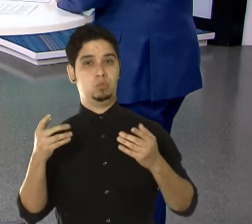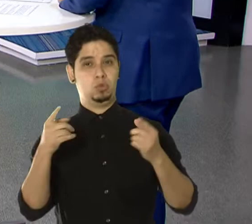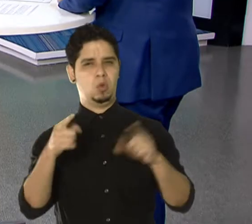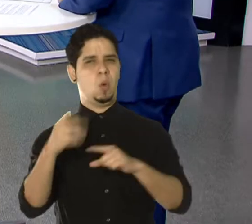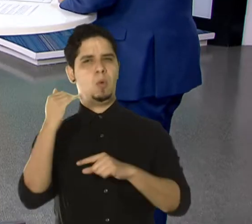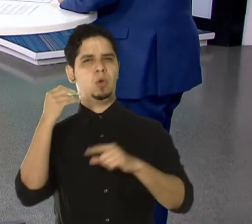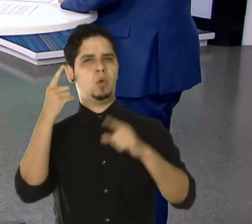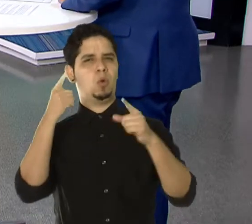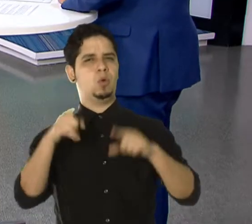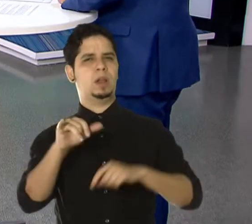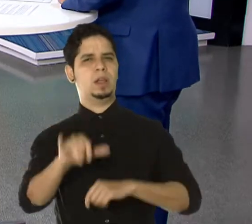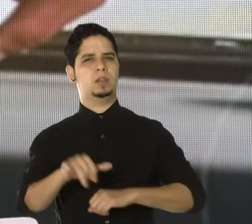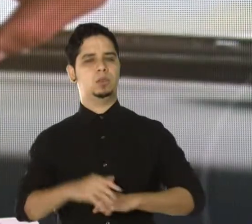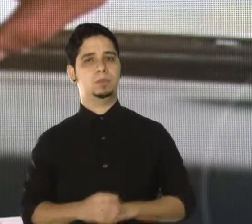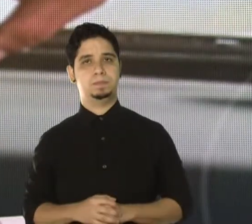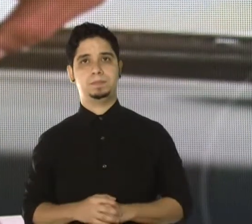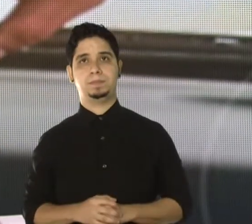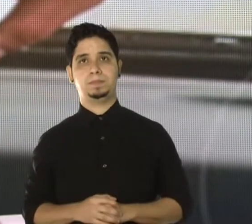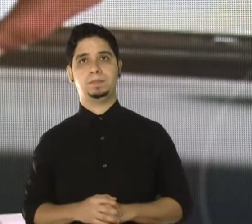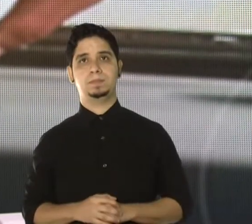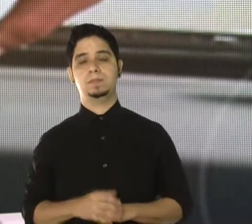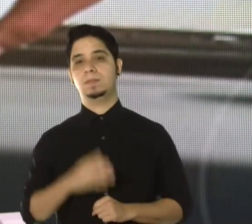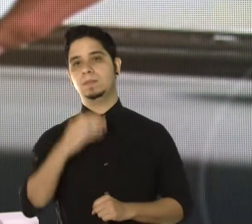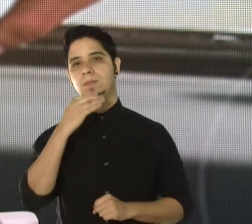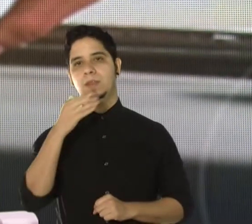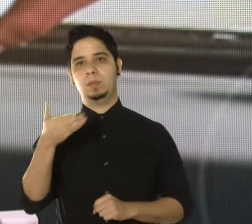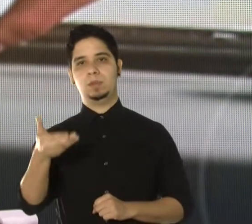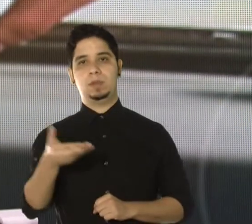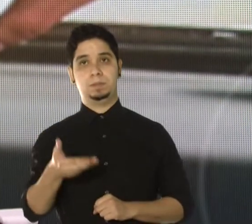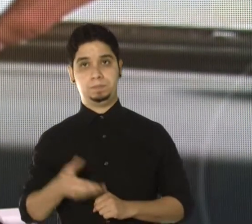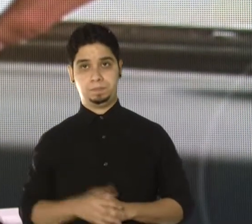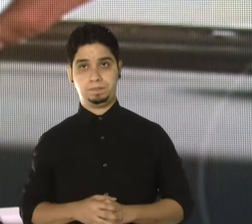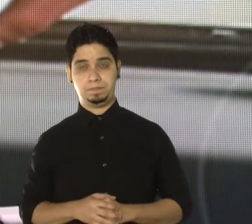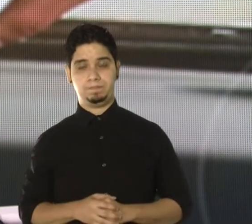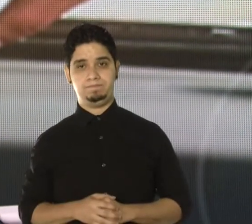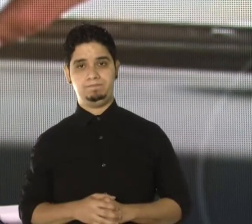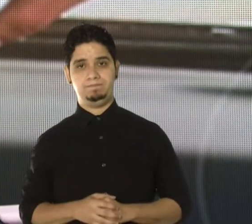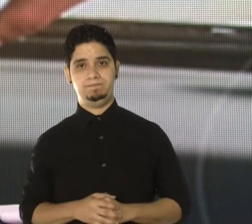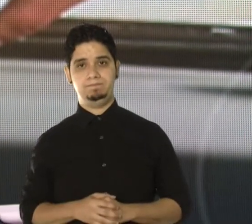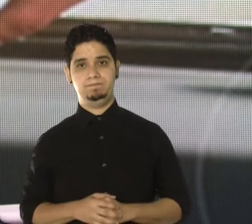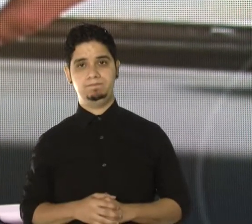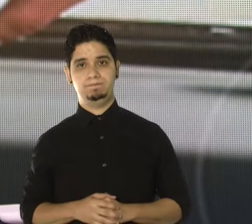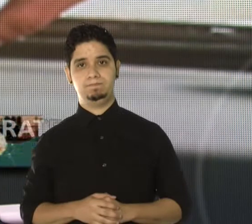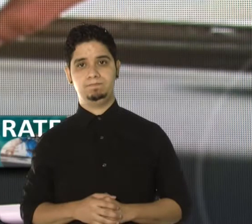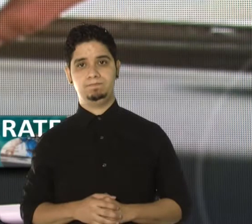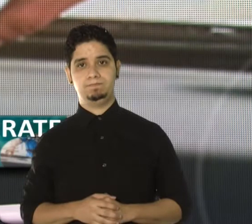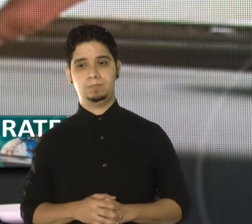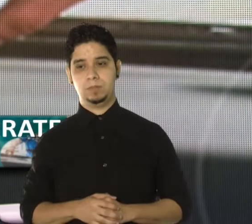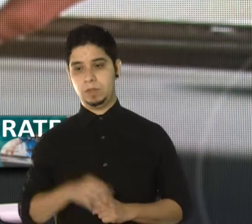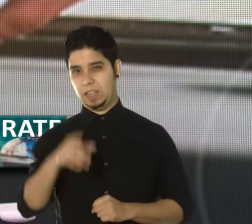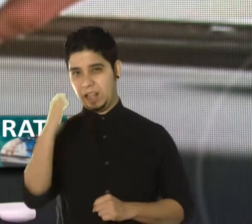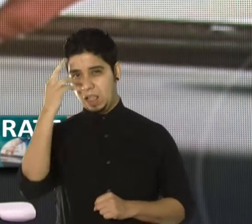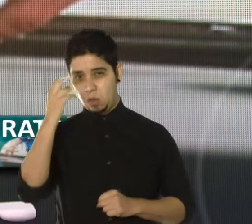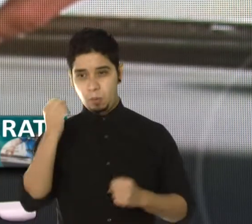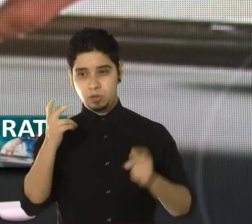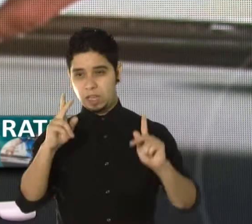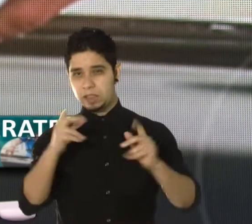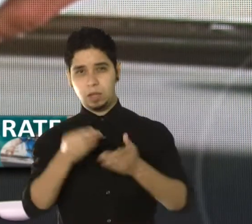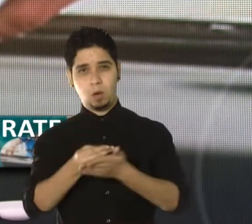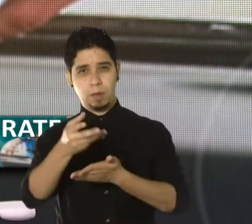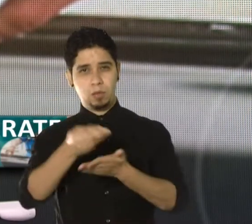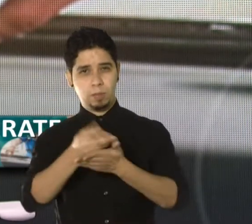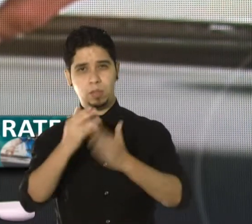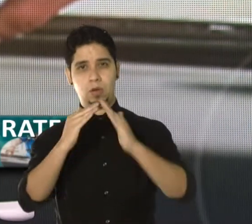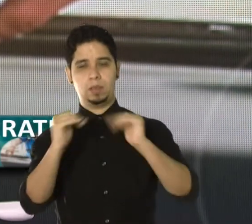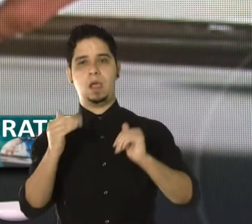Vanessa? Gracias por la invitación, Félix. Básicamente, mucho de este boom se debe a la falta